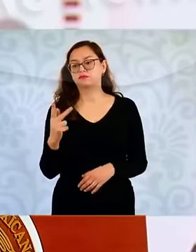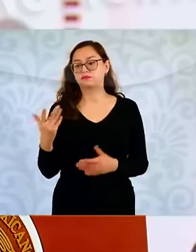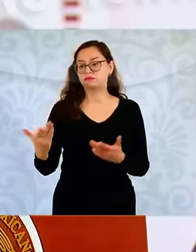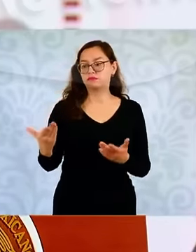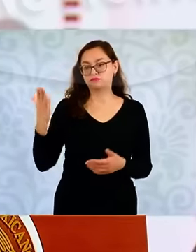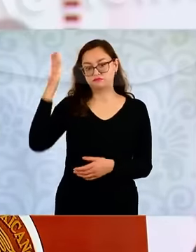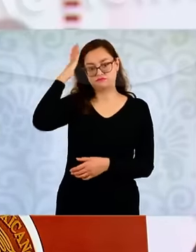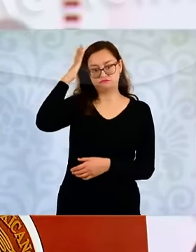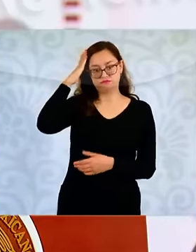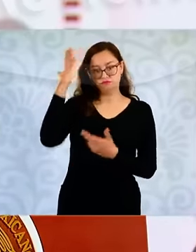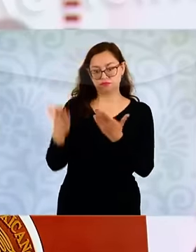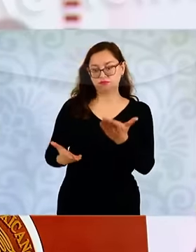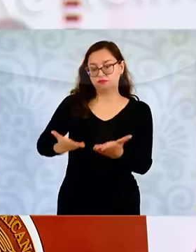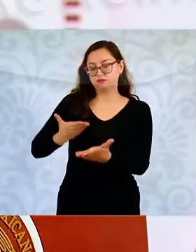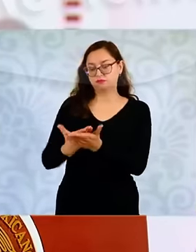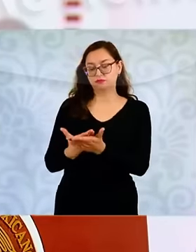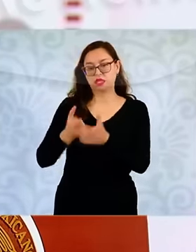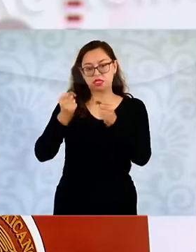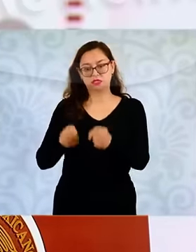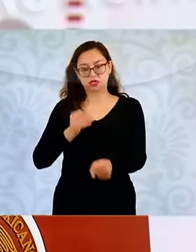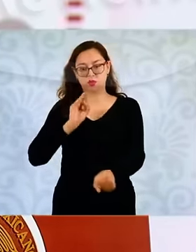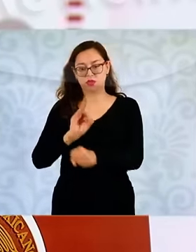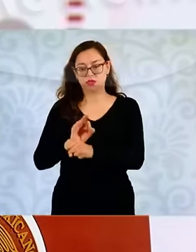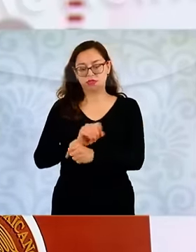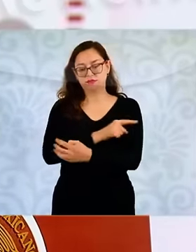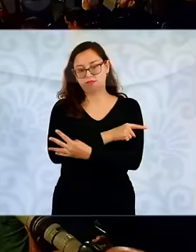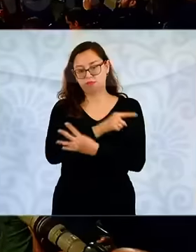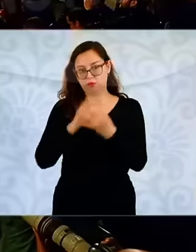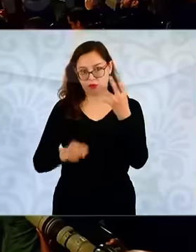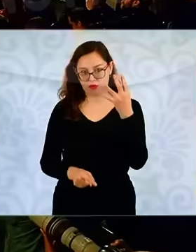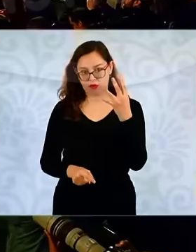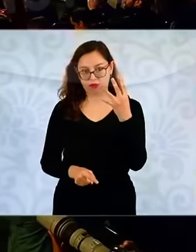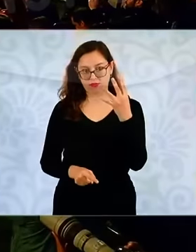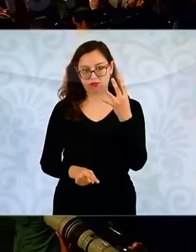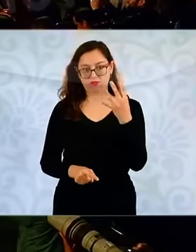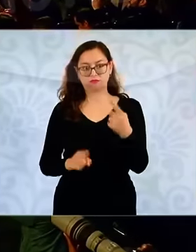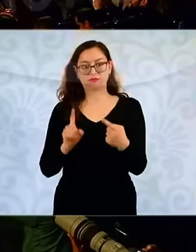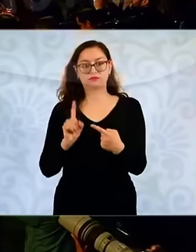ejes. El primero es atención a las causas.